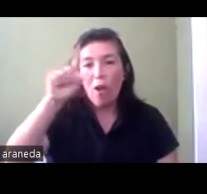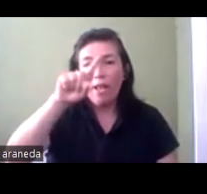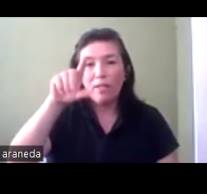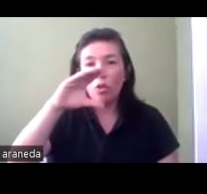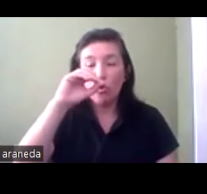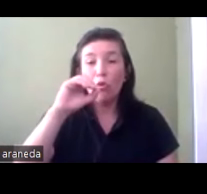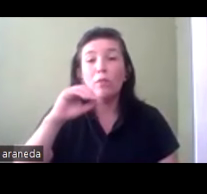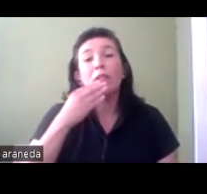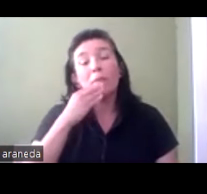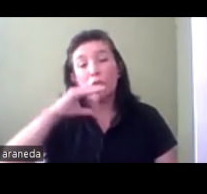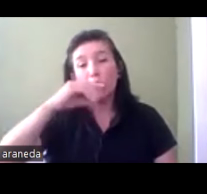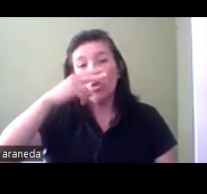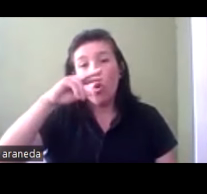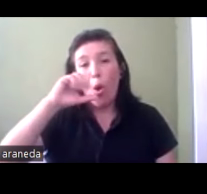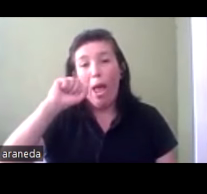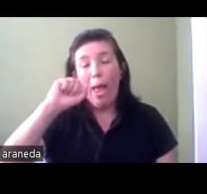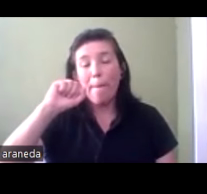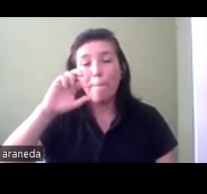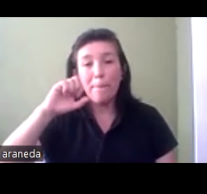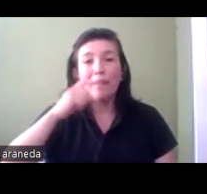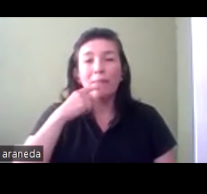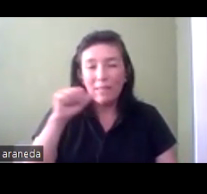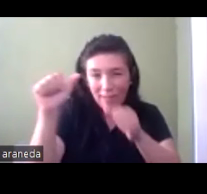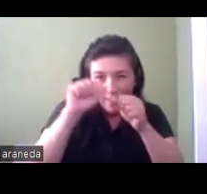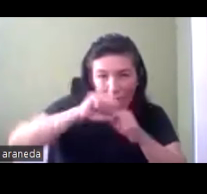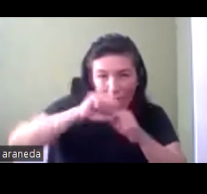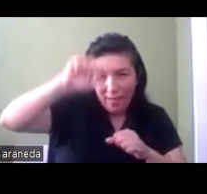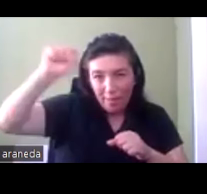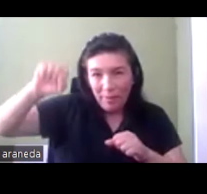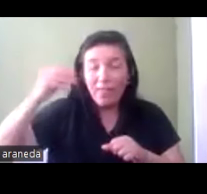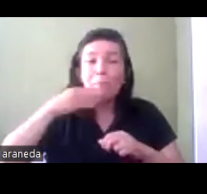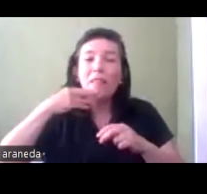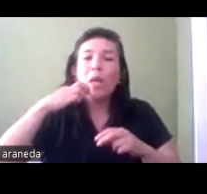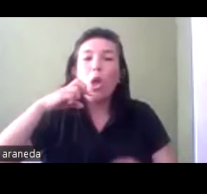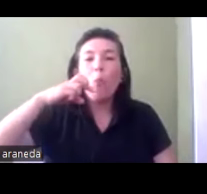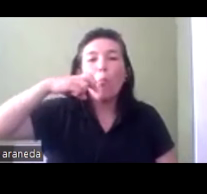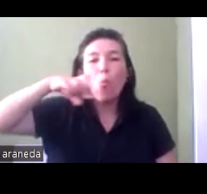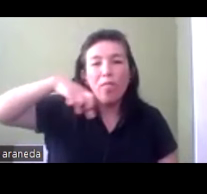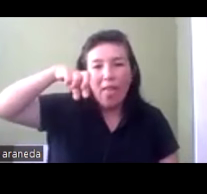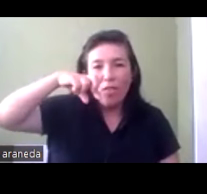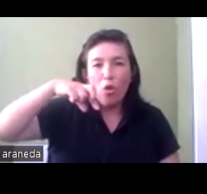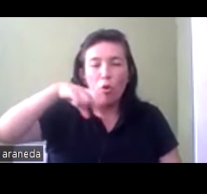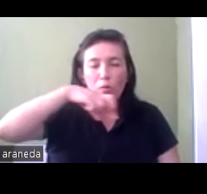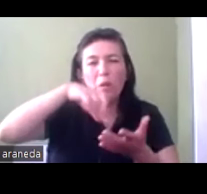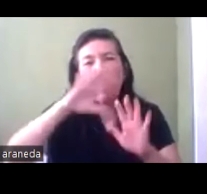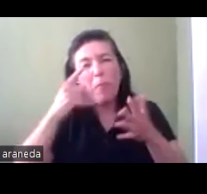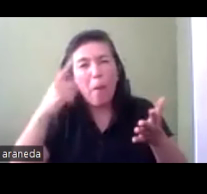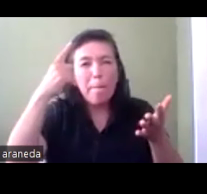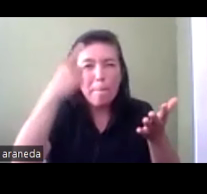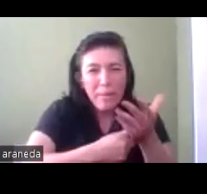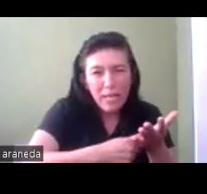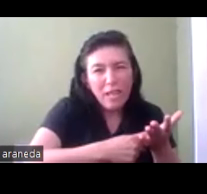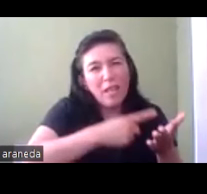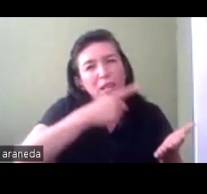de su tecnología hacia el litoral nortino de Atacama y hacia el valle de Putaendo, en un lapso de tiempo que va entre el 1000 y 1400 años después de